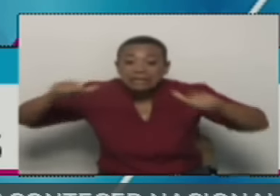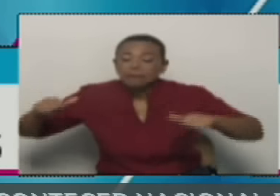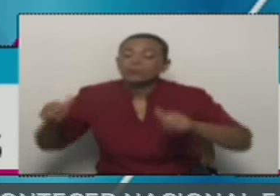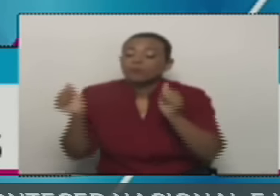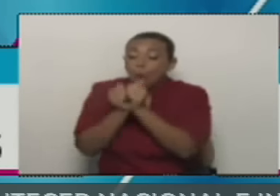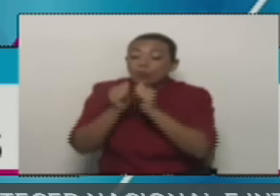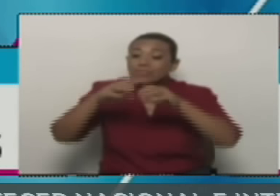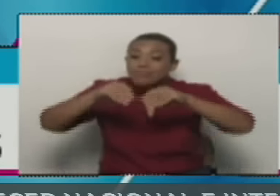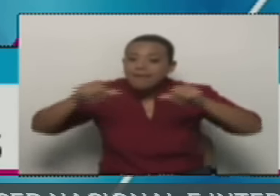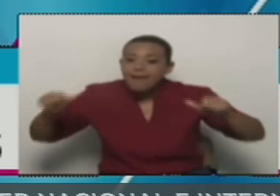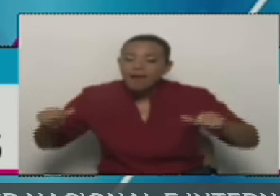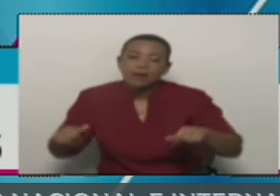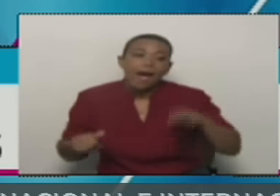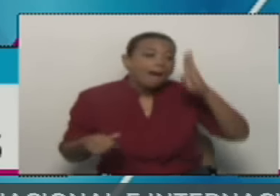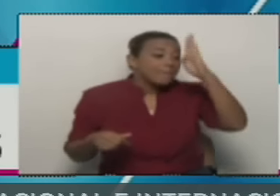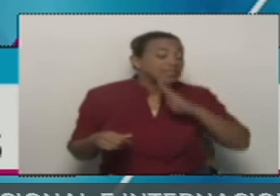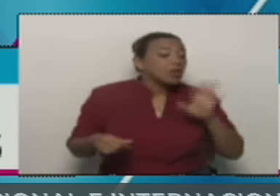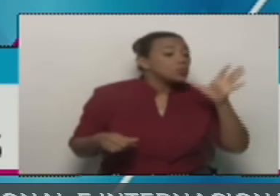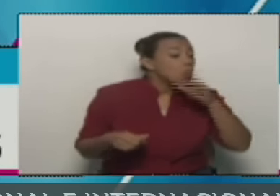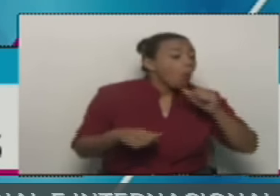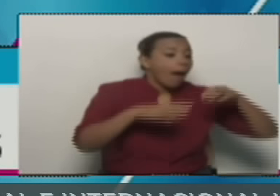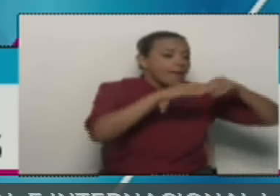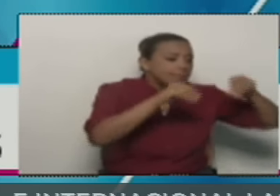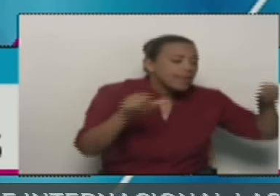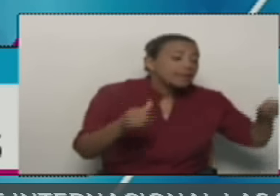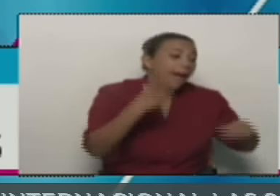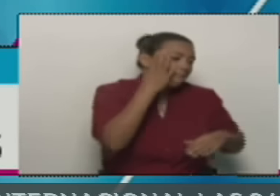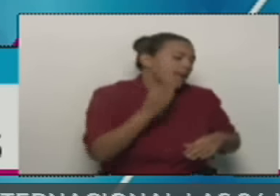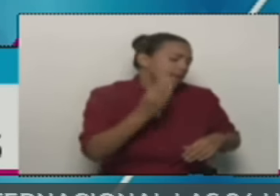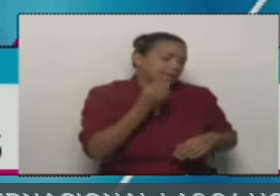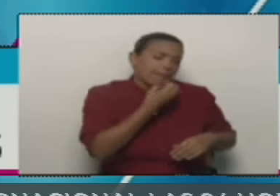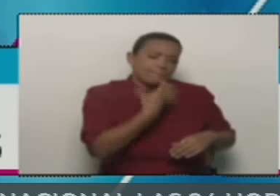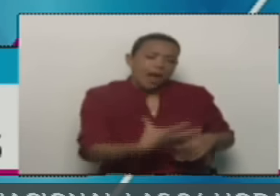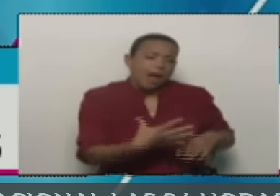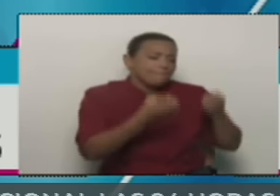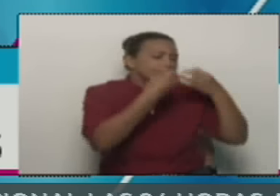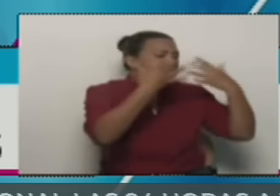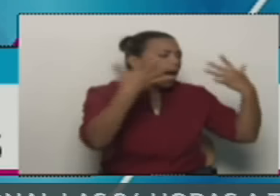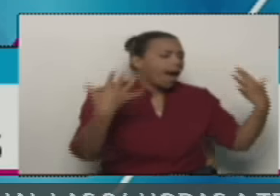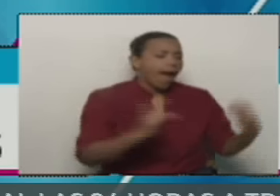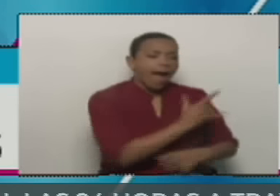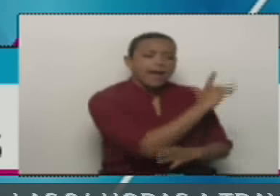El Movimiento Sin Tierra de Brasil, maravillosa experiencia, mágica,